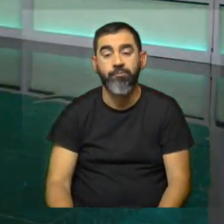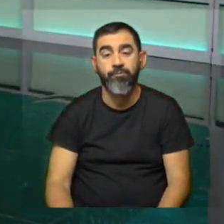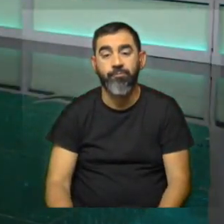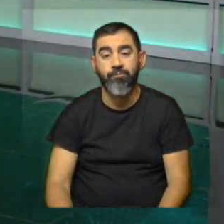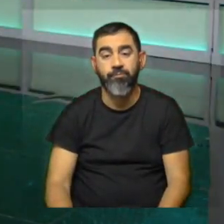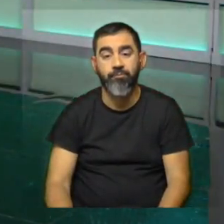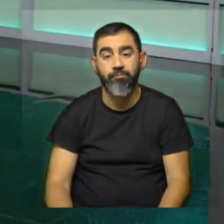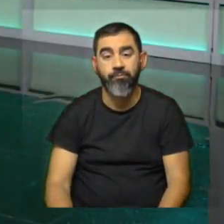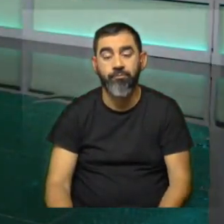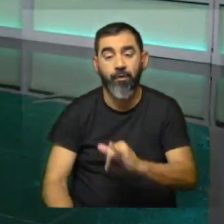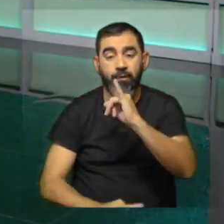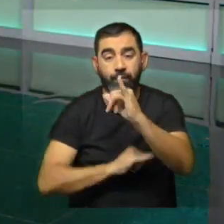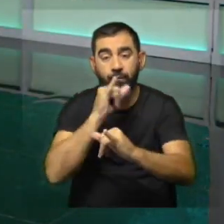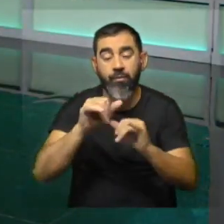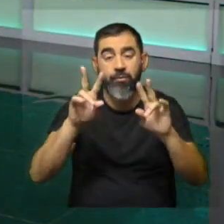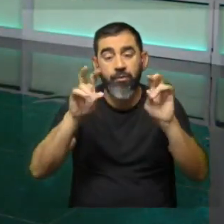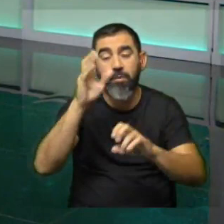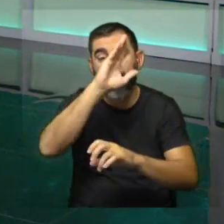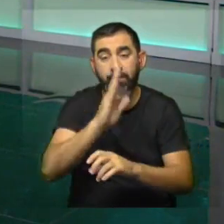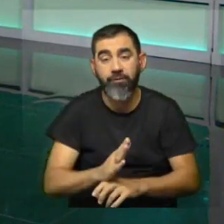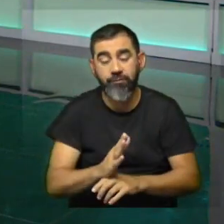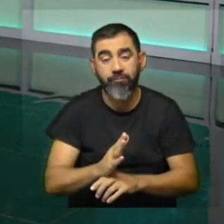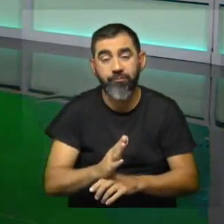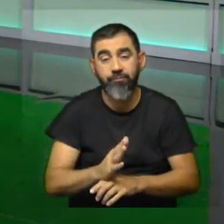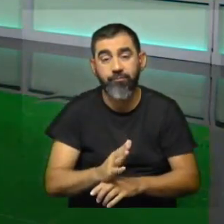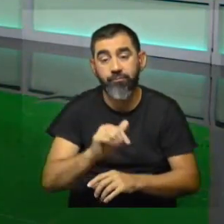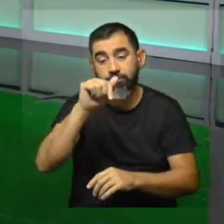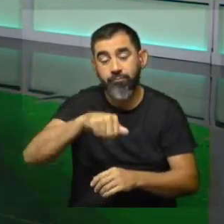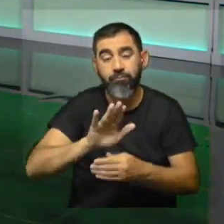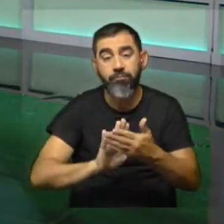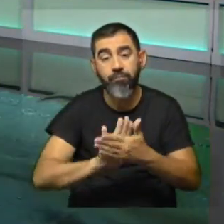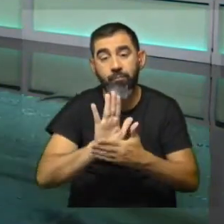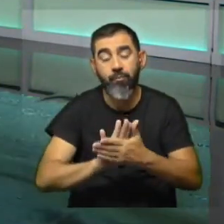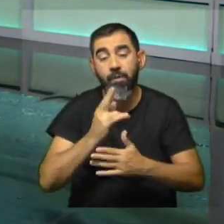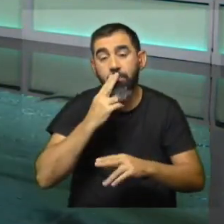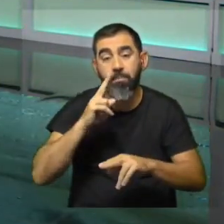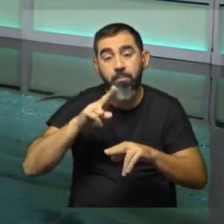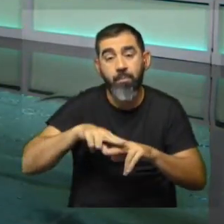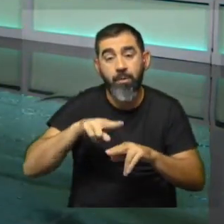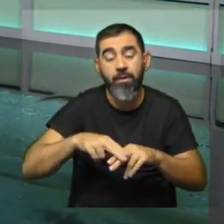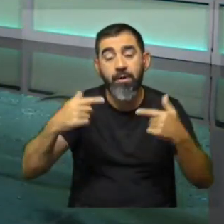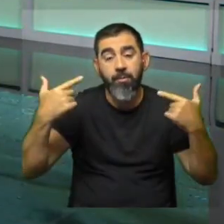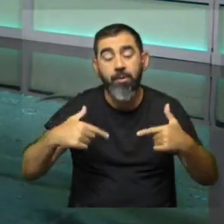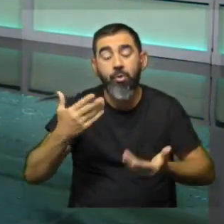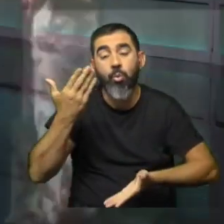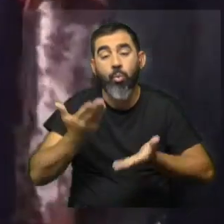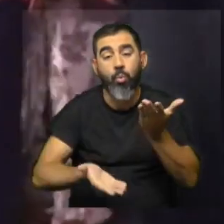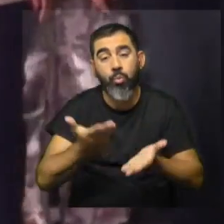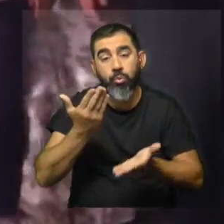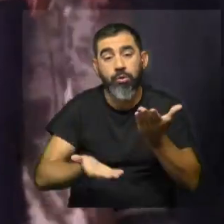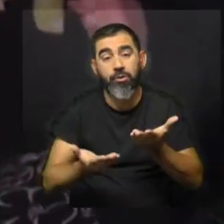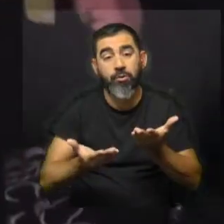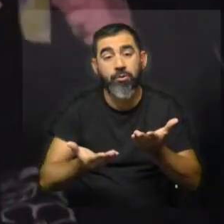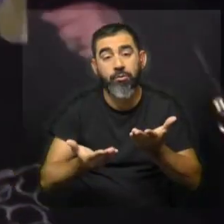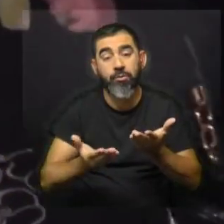Bueno, vamos a actualizar información ahora vinculada a Brasil, porque esta mañana, en la mañana de este martes, el ministro de Justicia de Brasil, Flávio